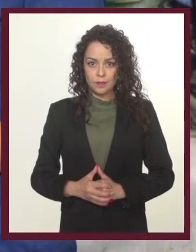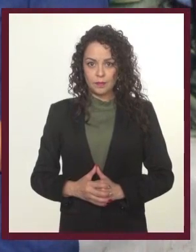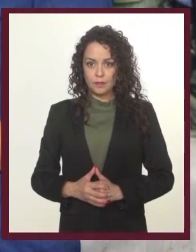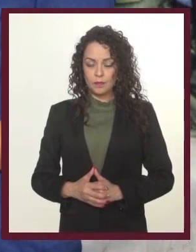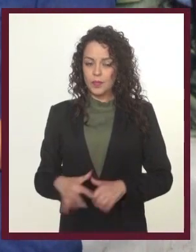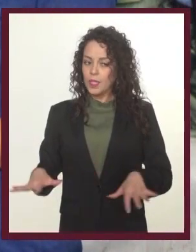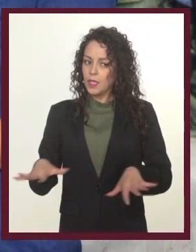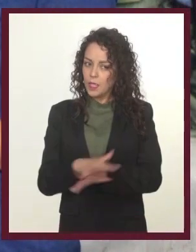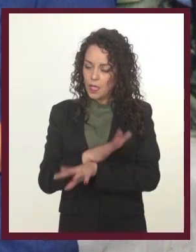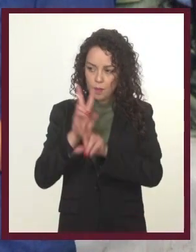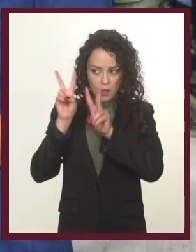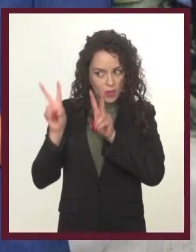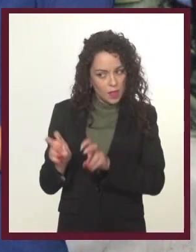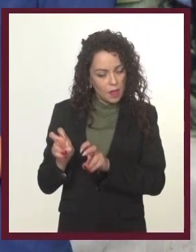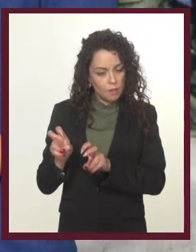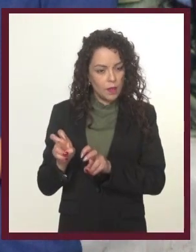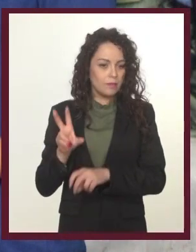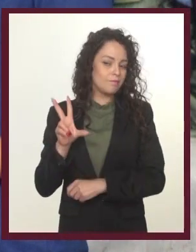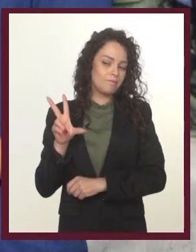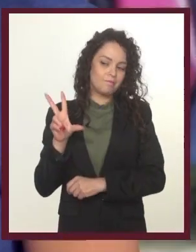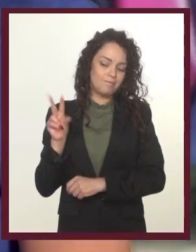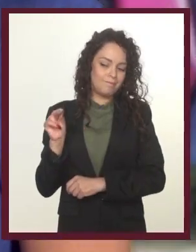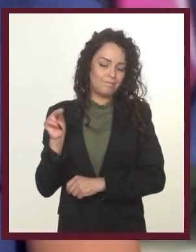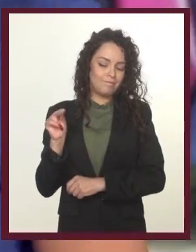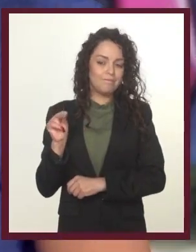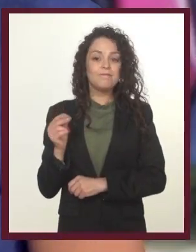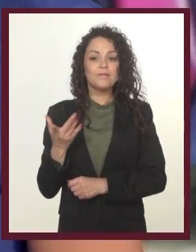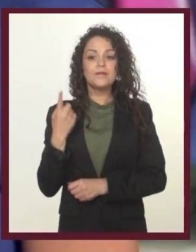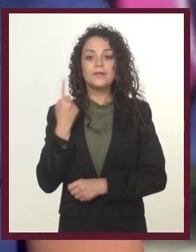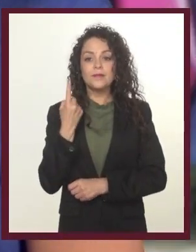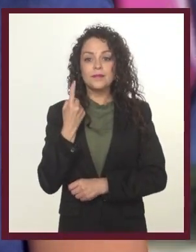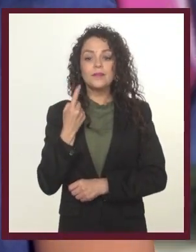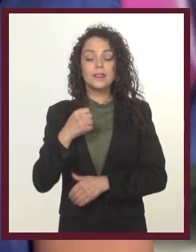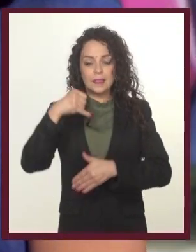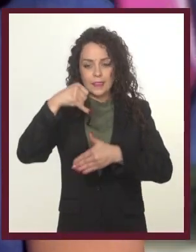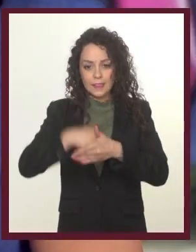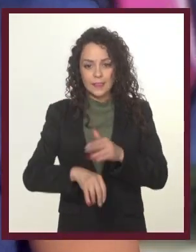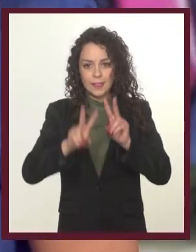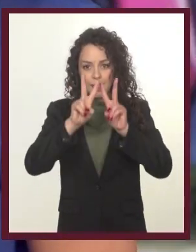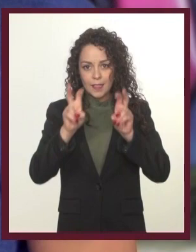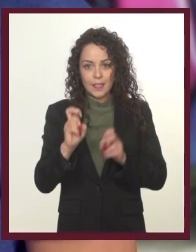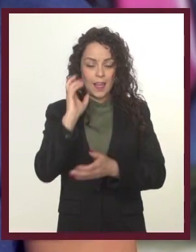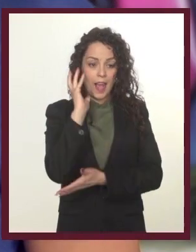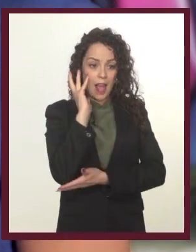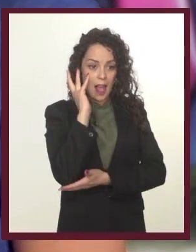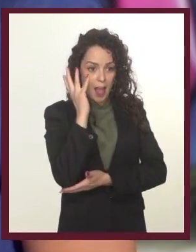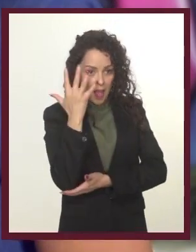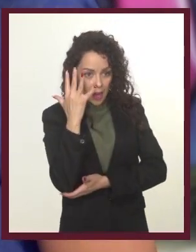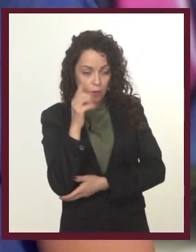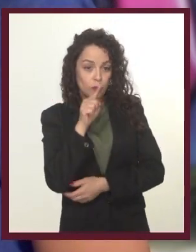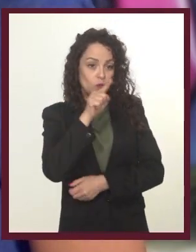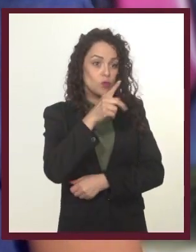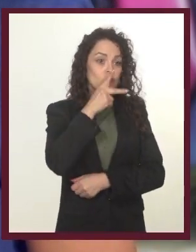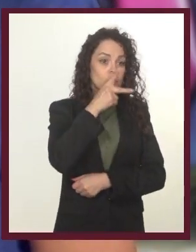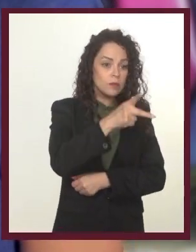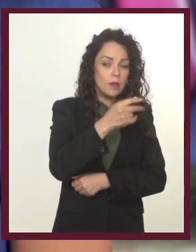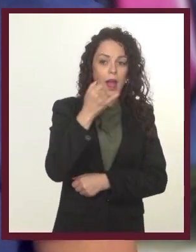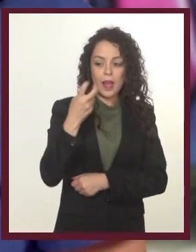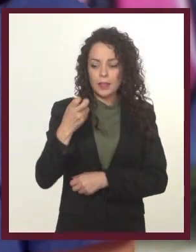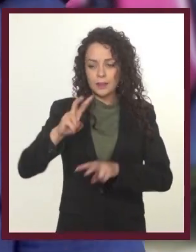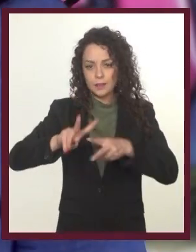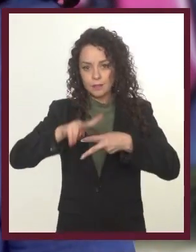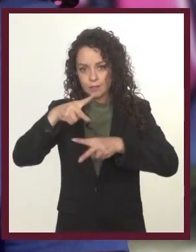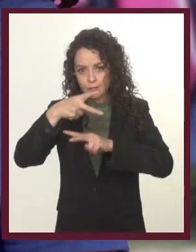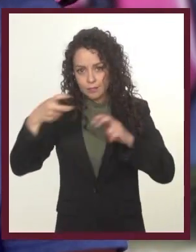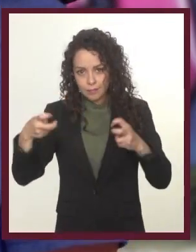¿Me vas a cambiar el tema? No. De hecho, vamos a abundar sobre el tema del árbol, tus palabras y